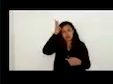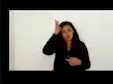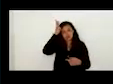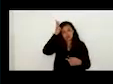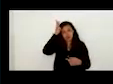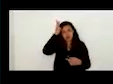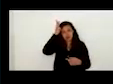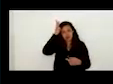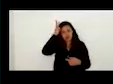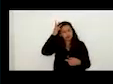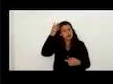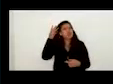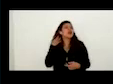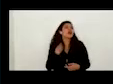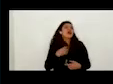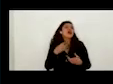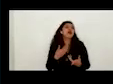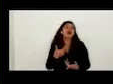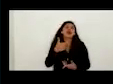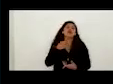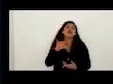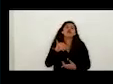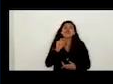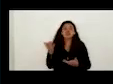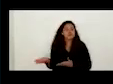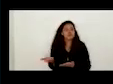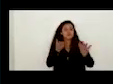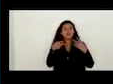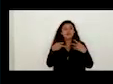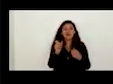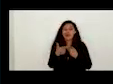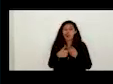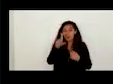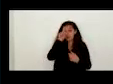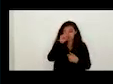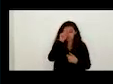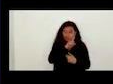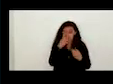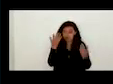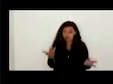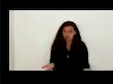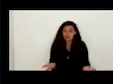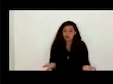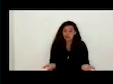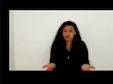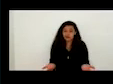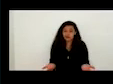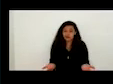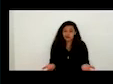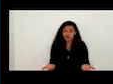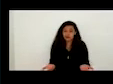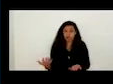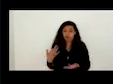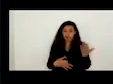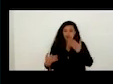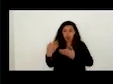pues quitan el gluten, pues adelante. Sin embargo, no es como una recomendación que todos los pacientes